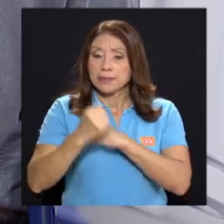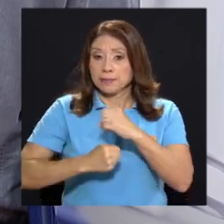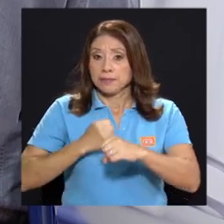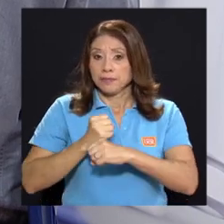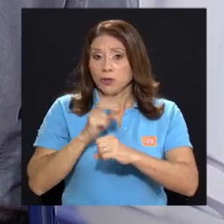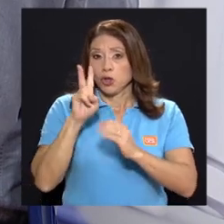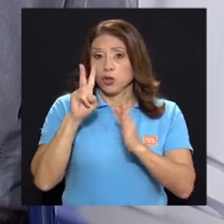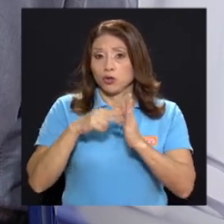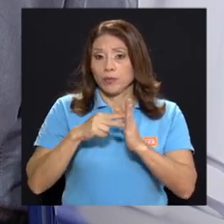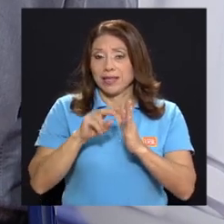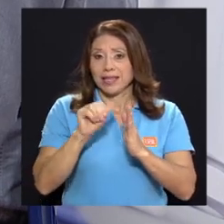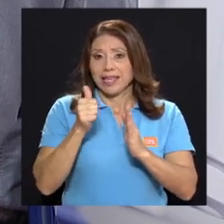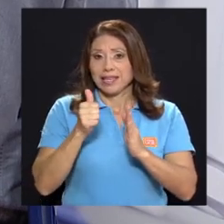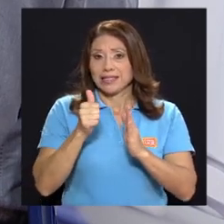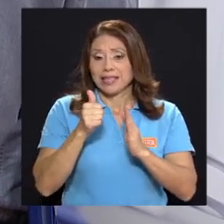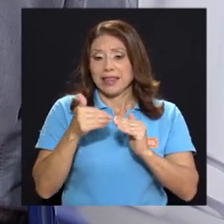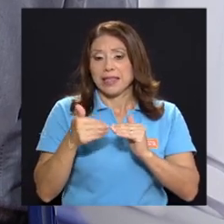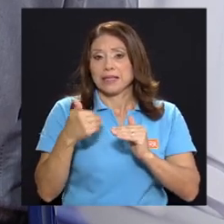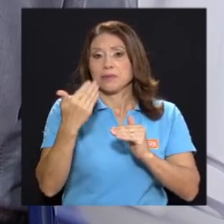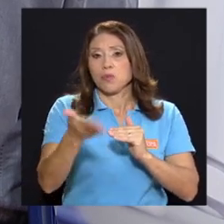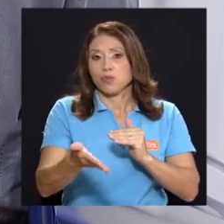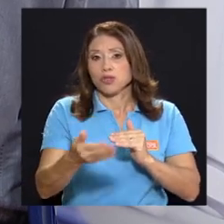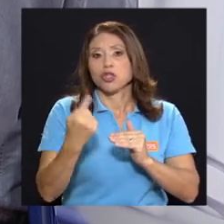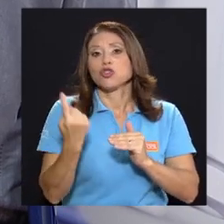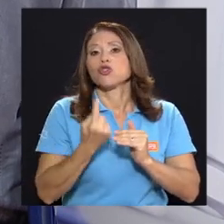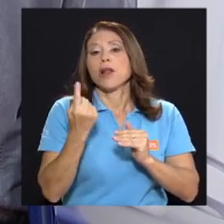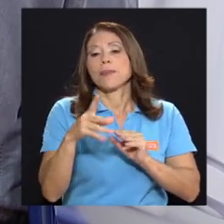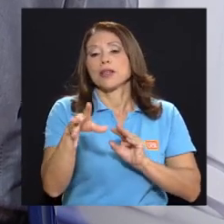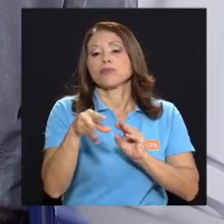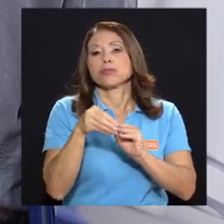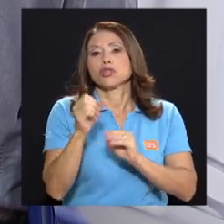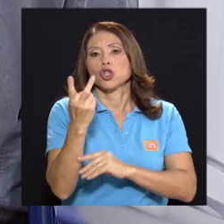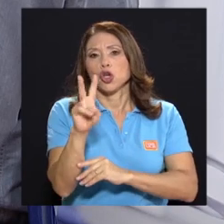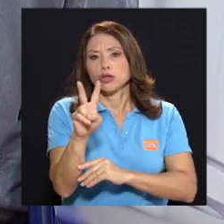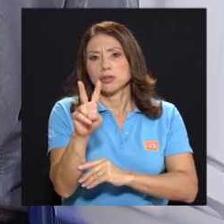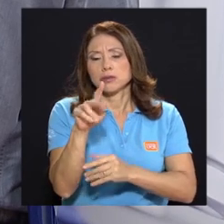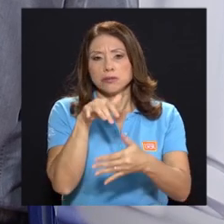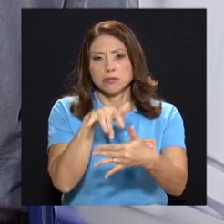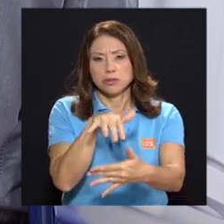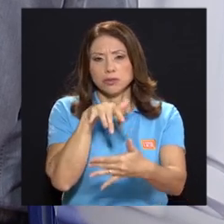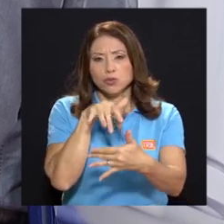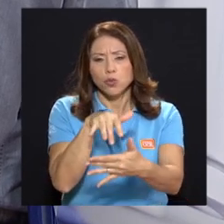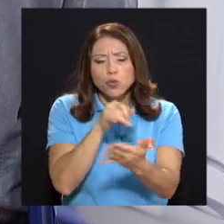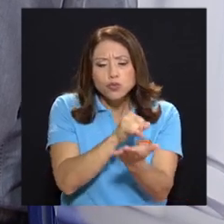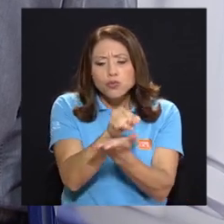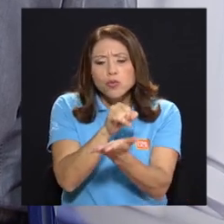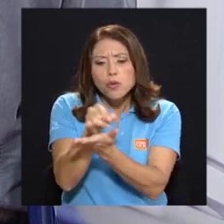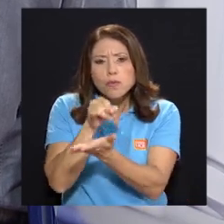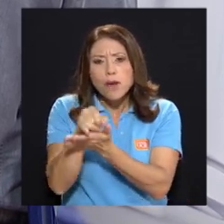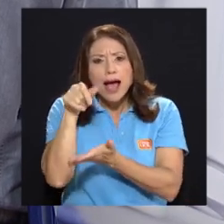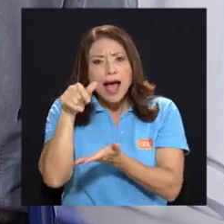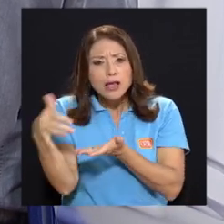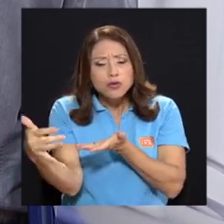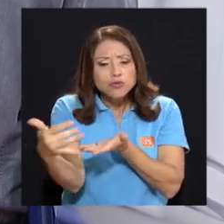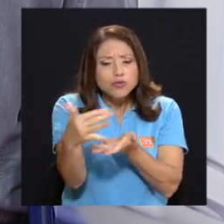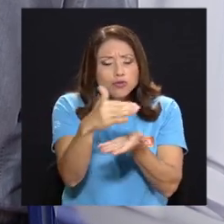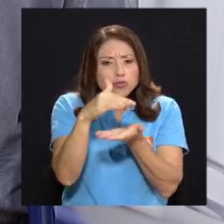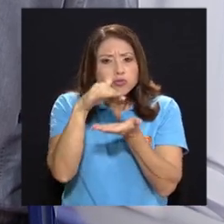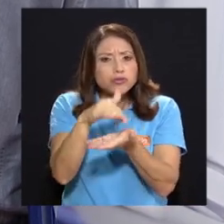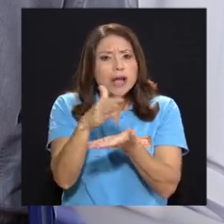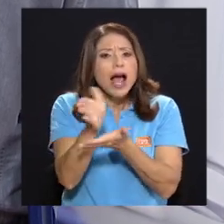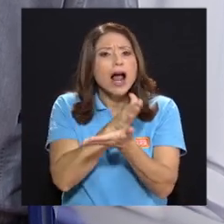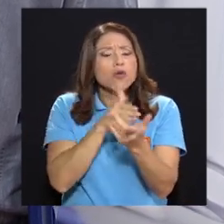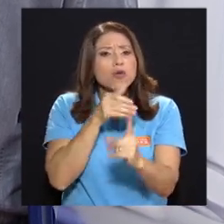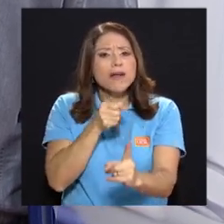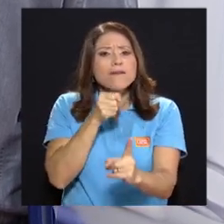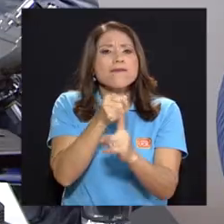sólo hay 12 estudios que documentan algún efecto impacto de